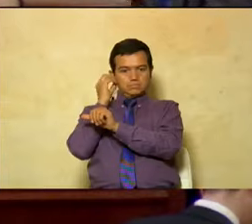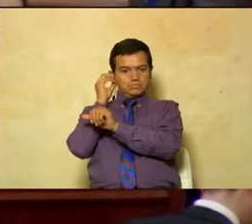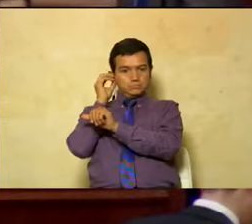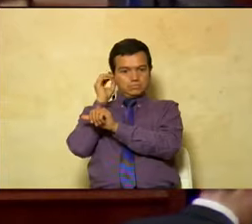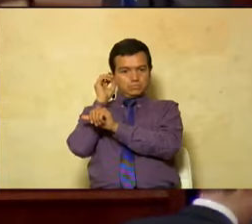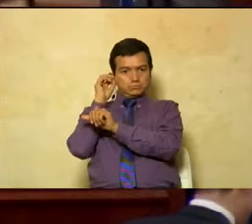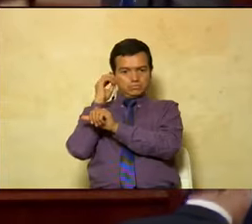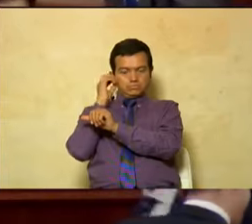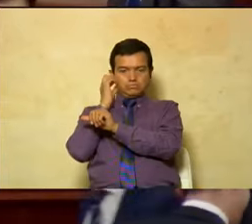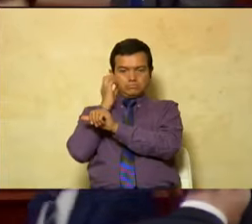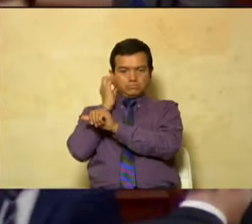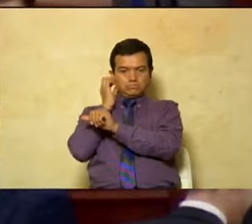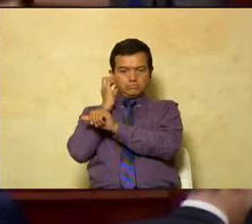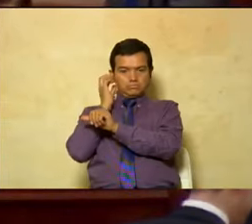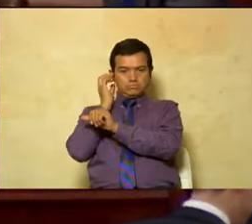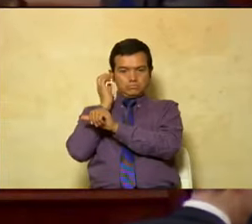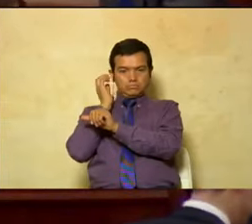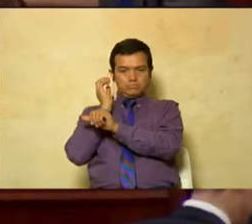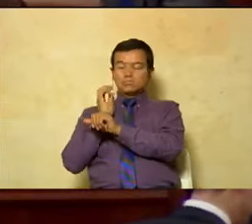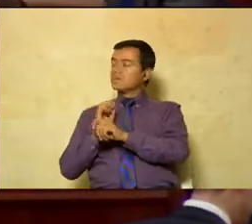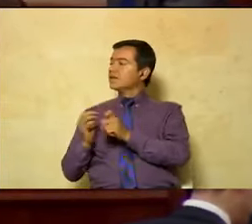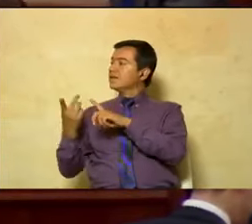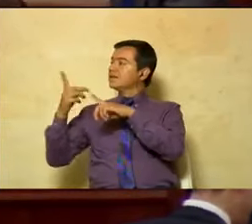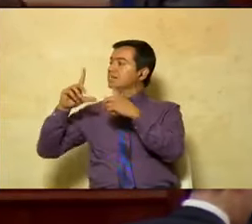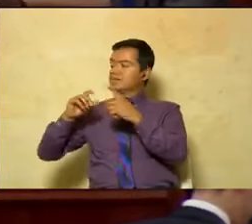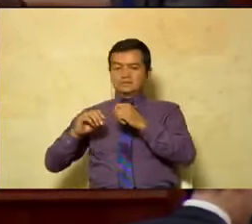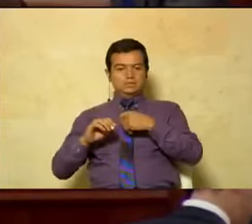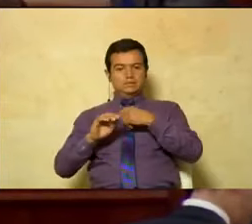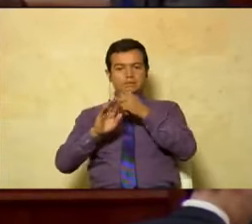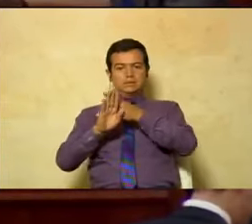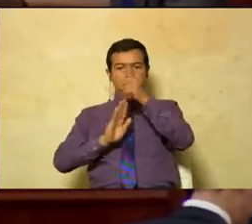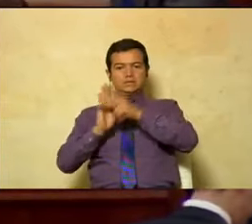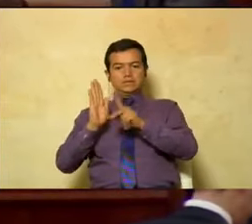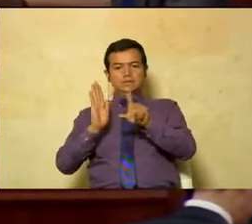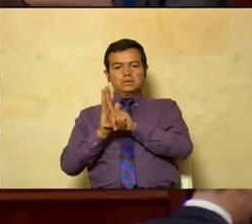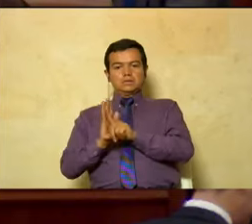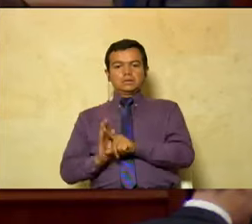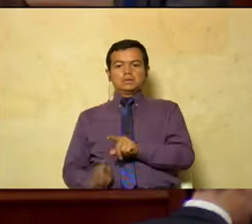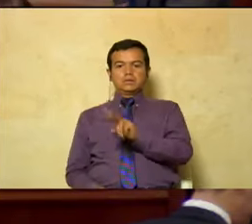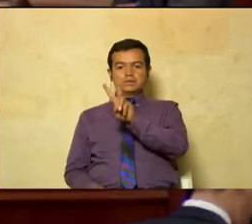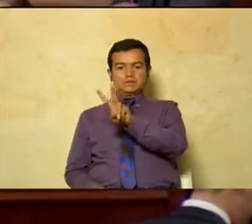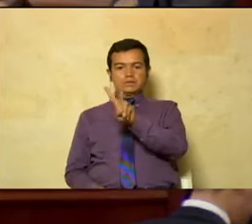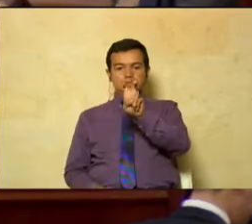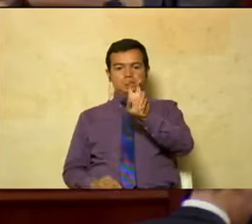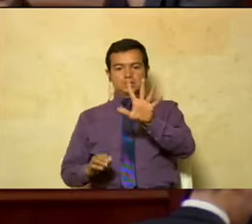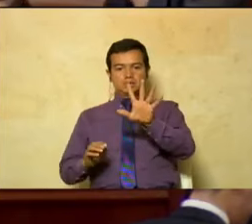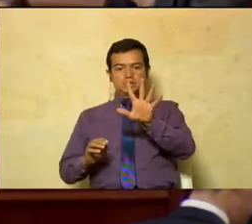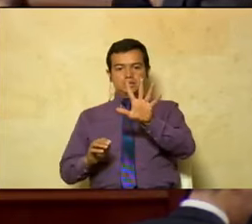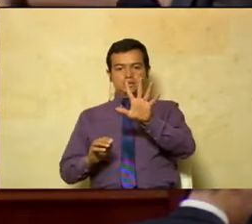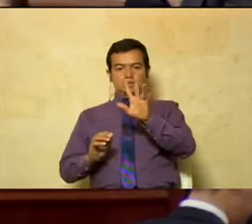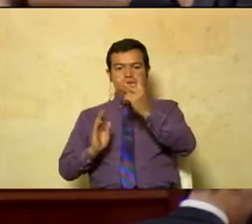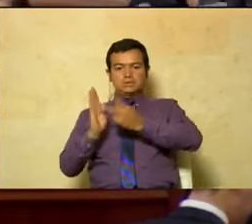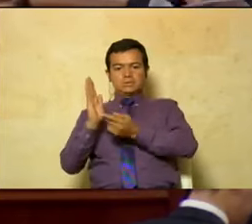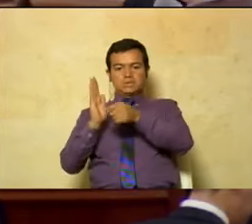Lina que necesita proyecto de ley número 2757